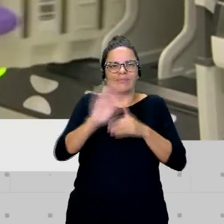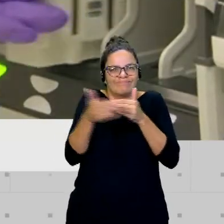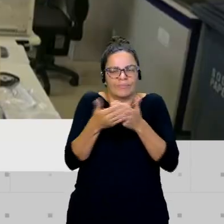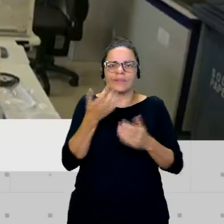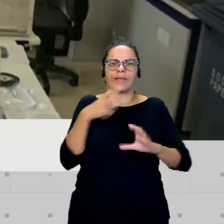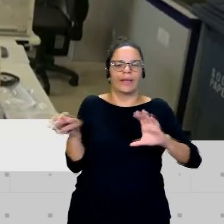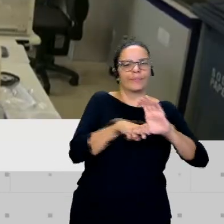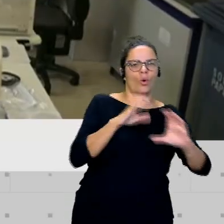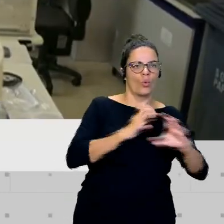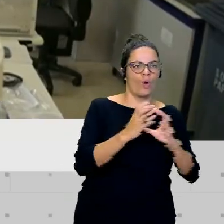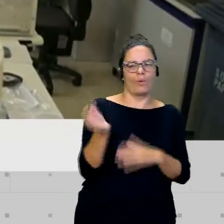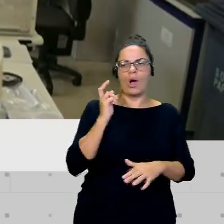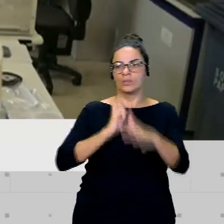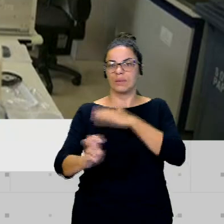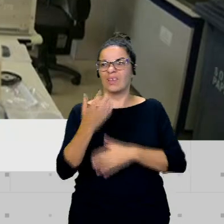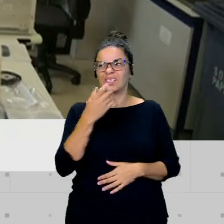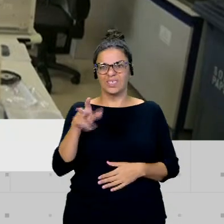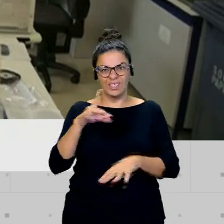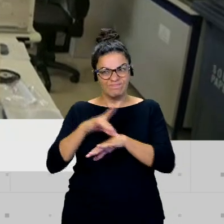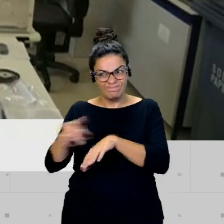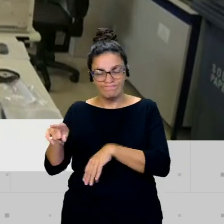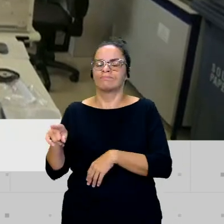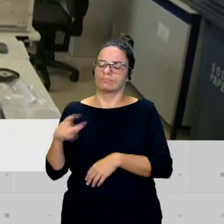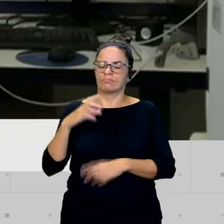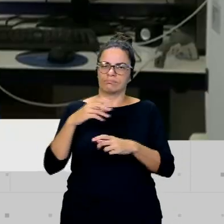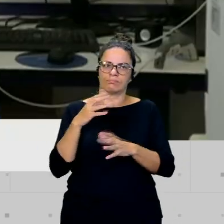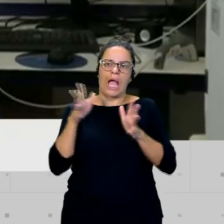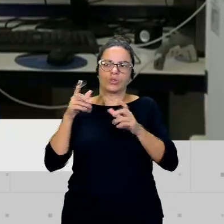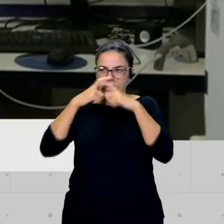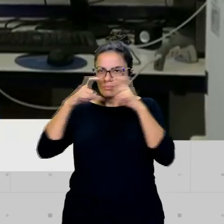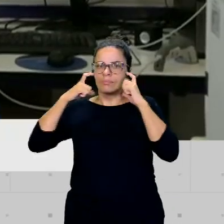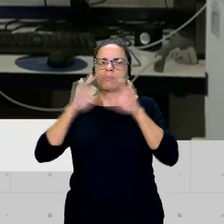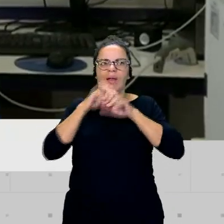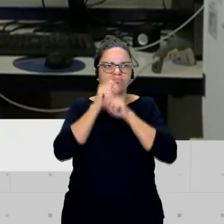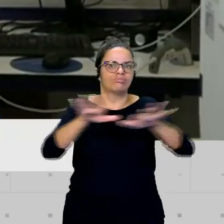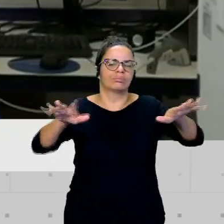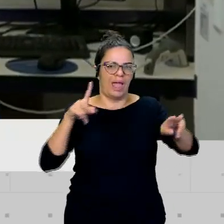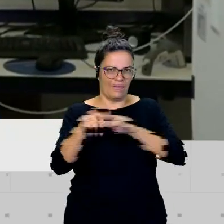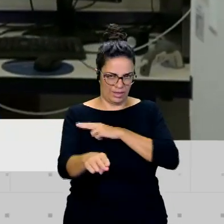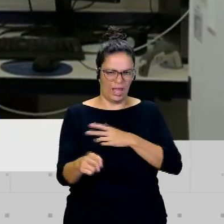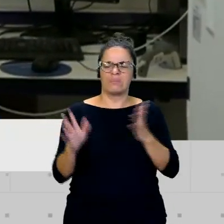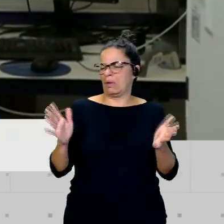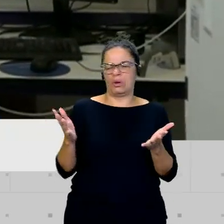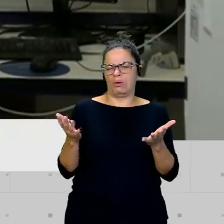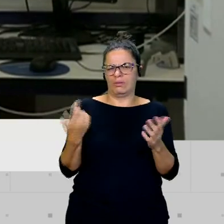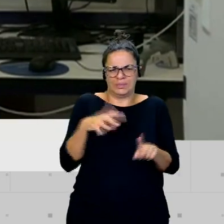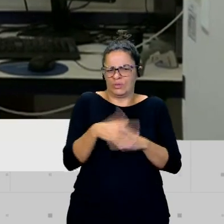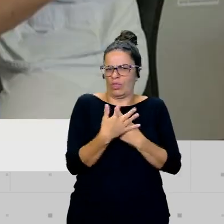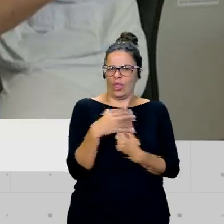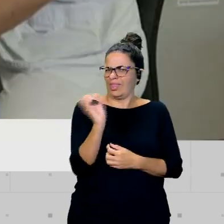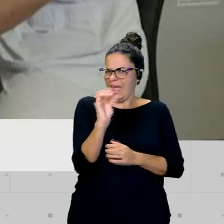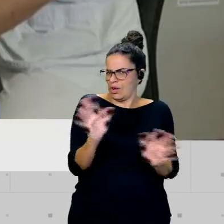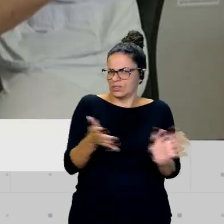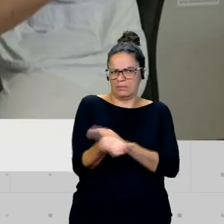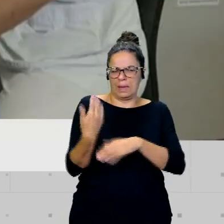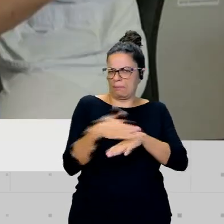constipado y pues entonces es conveniente ponerse la mascarilla para evitar la difusión a los demás. Pero insisto, estamos en un escenario cero, es un escenario basal,